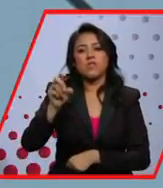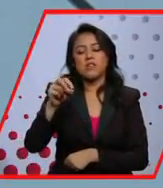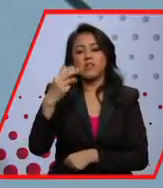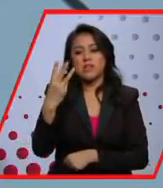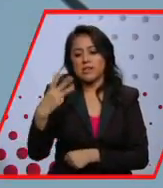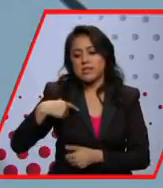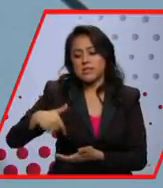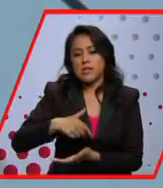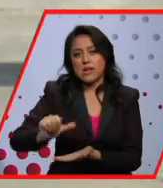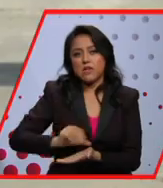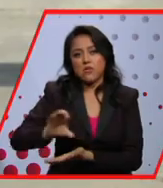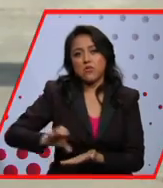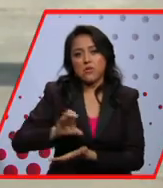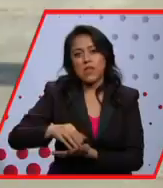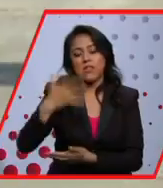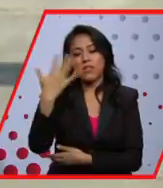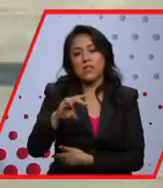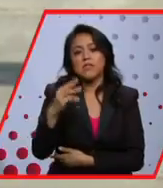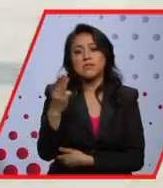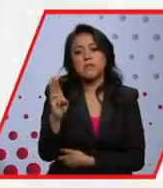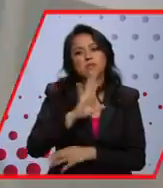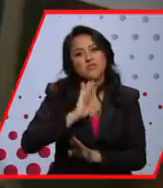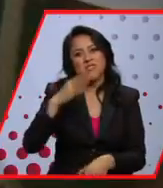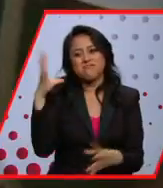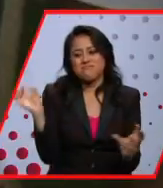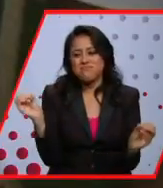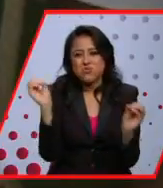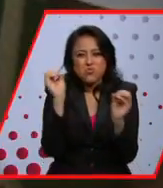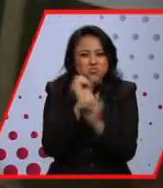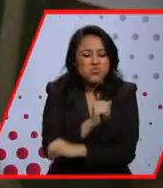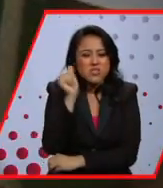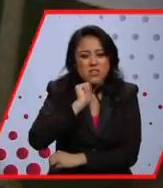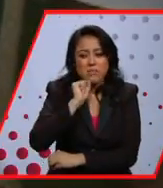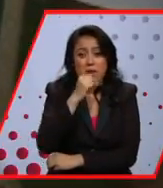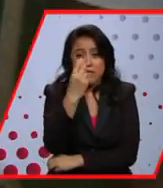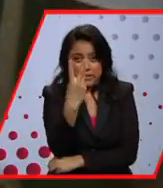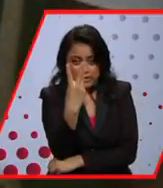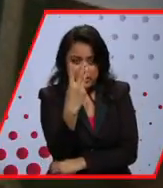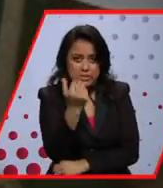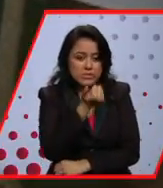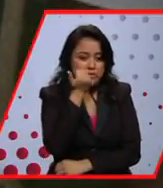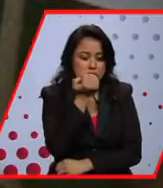10 de mayo en Escárcega se encuentran en penumbra. Tres escuelas cercas,